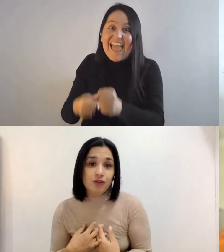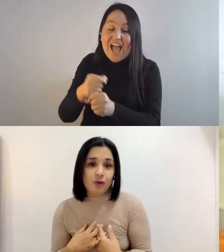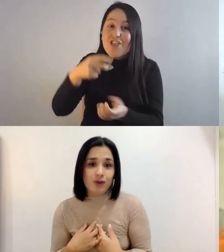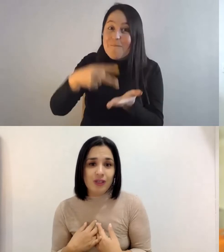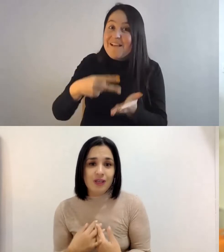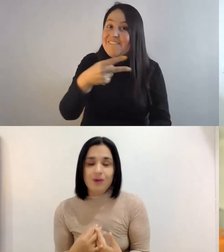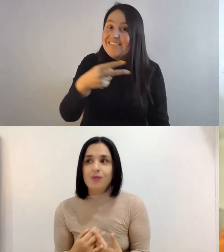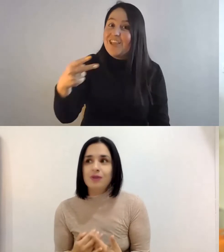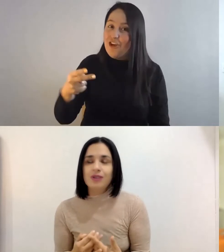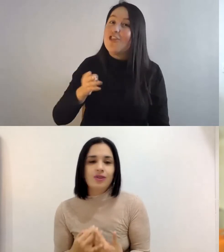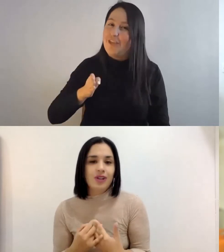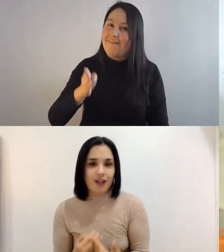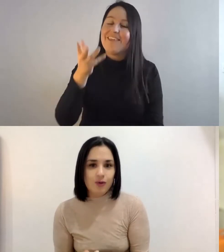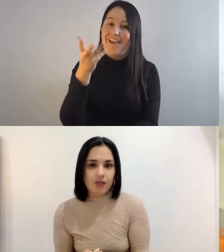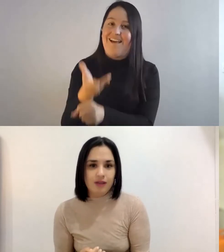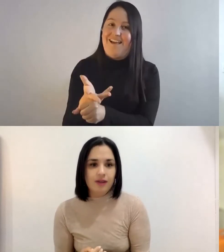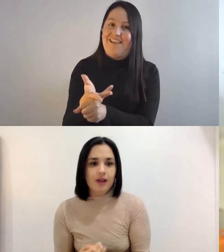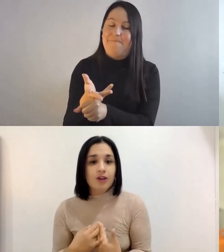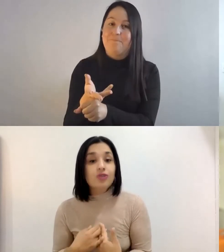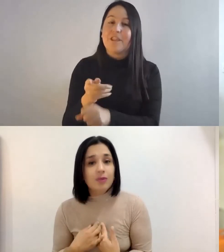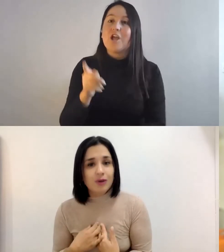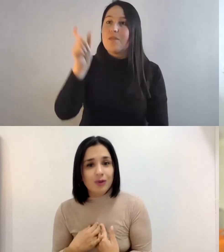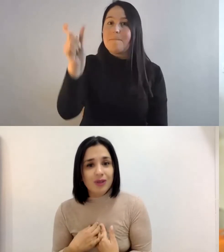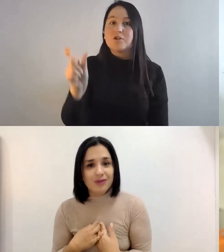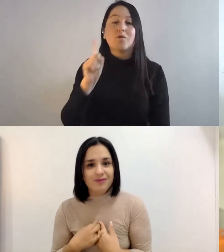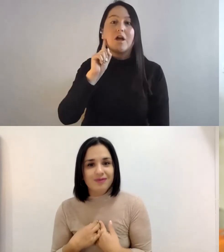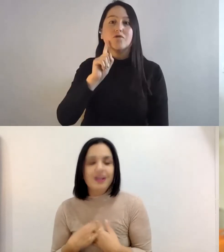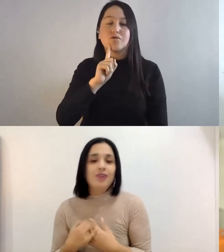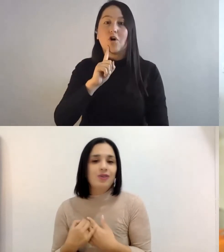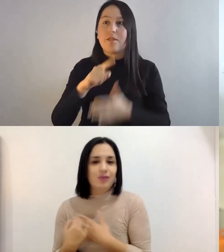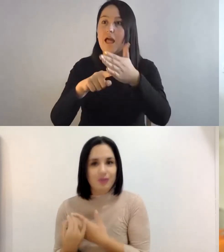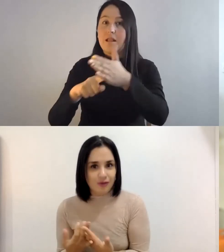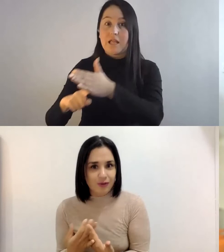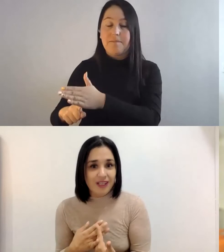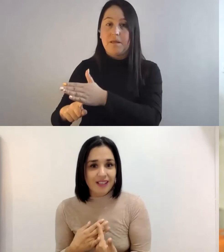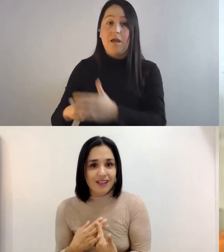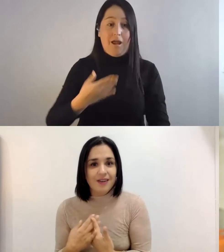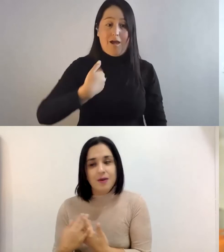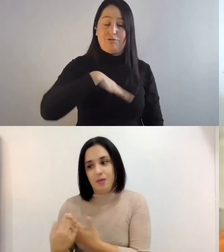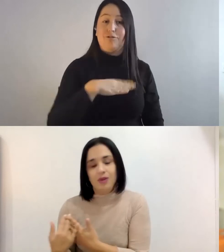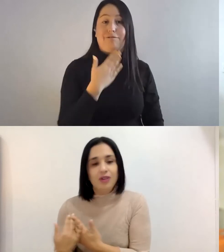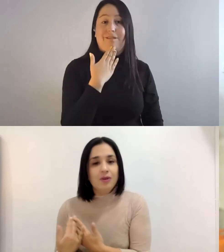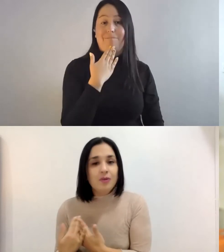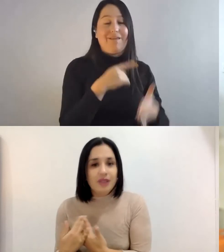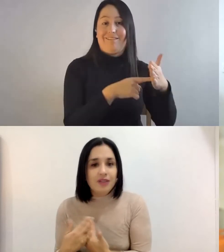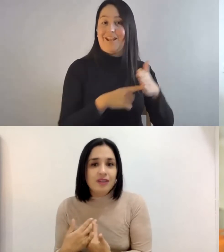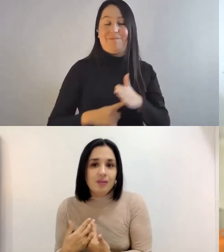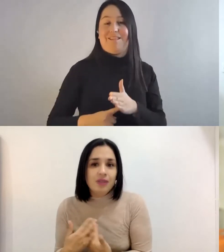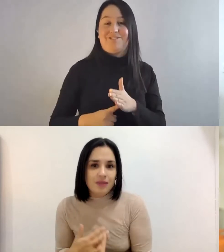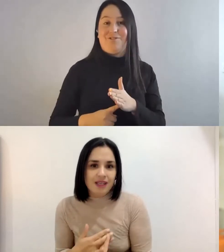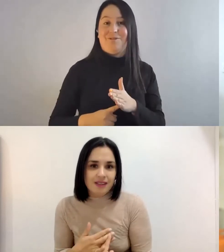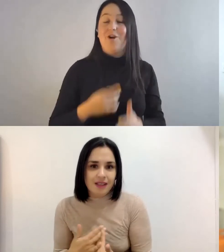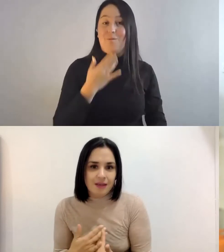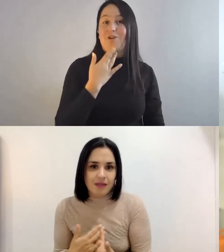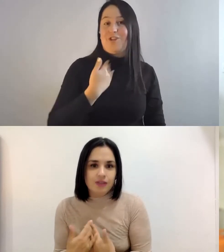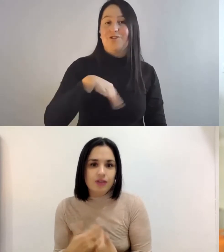a nosotros cuando discriminan a una persona sorda, la excluyen, a nosotros también nos excluyen, claro, no de forma directa, pero estamos acompañando y sentimos